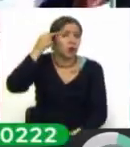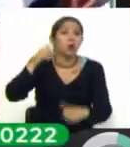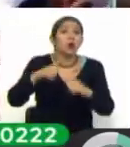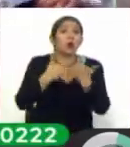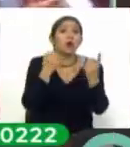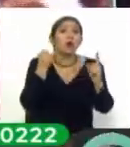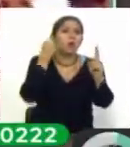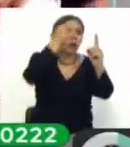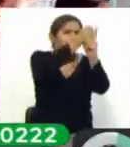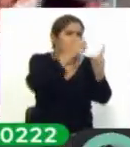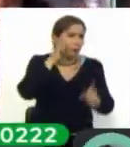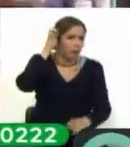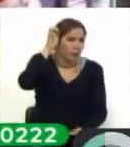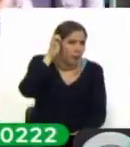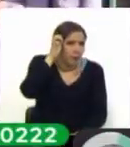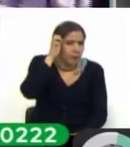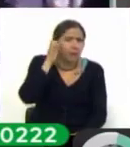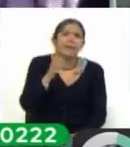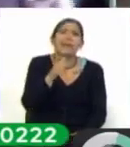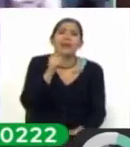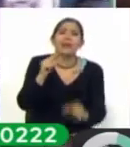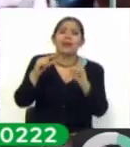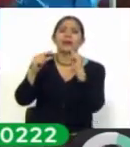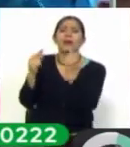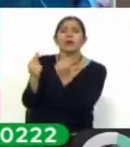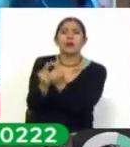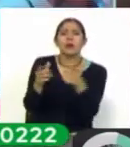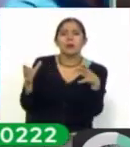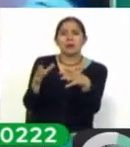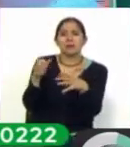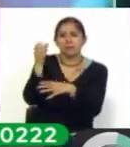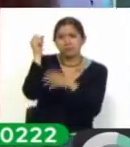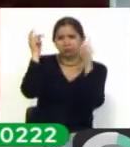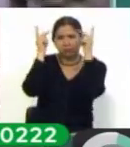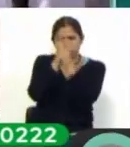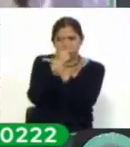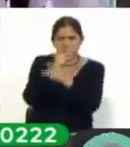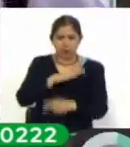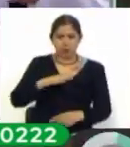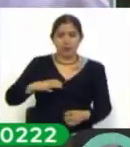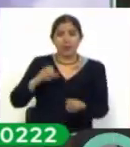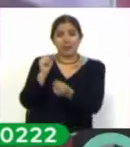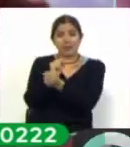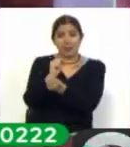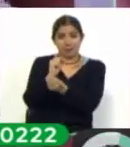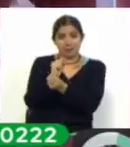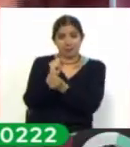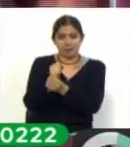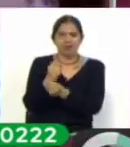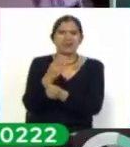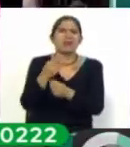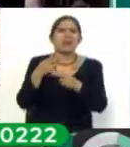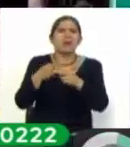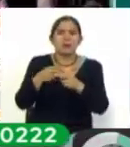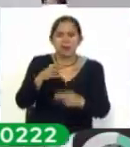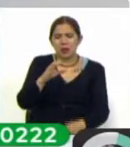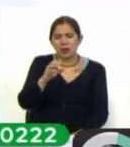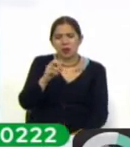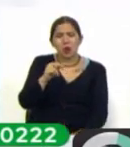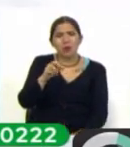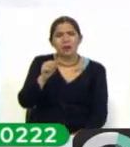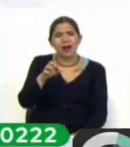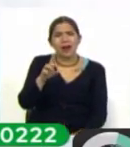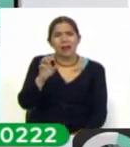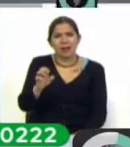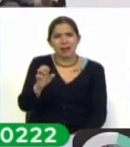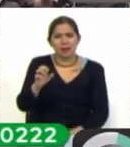de Estado impulsado por los sectores radicales del movimiento cívico y del mal llamado Consejo de Defensa de